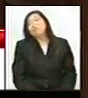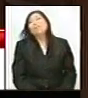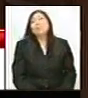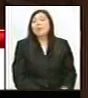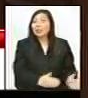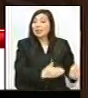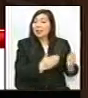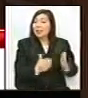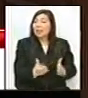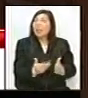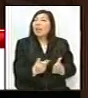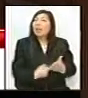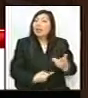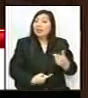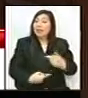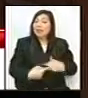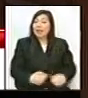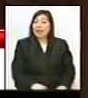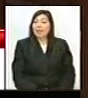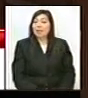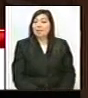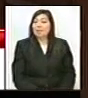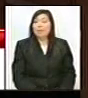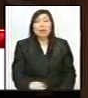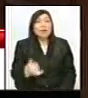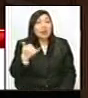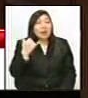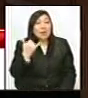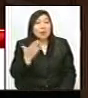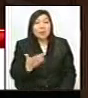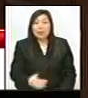vayamos, ¿qué extraemos del audio